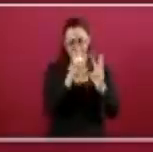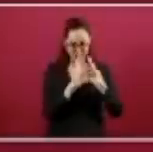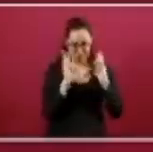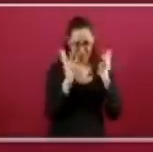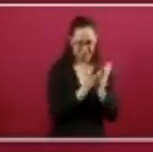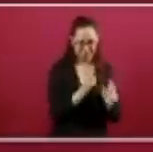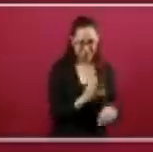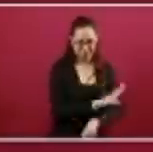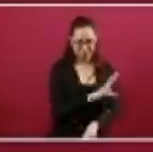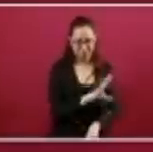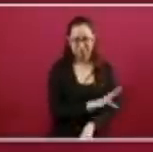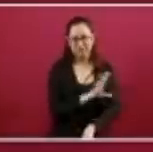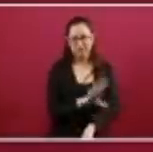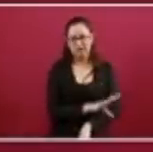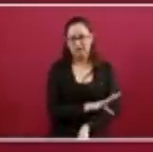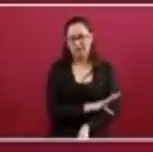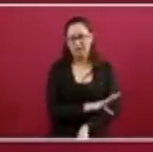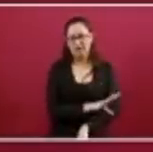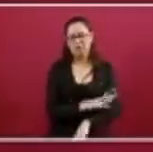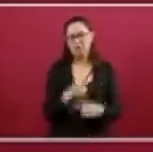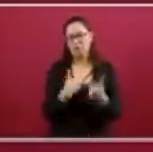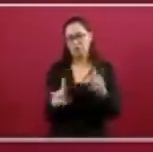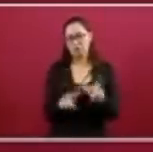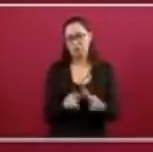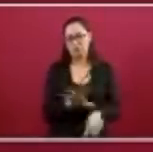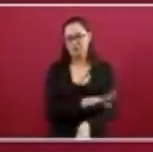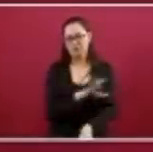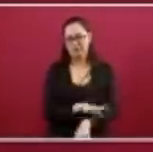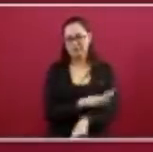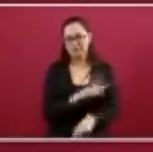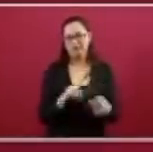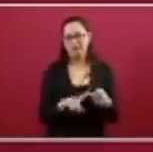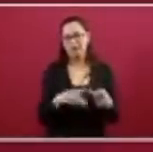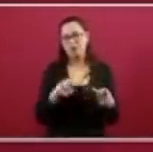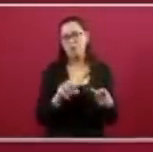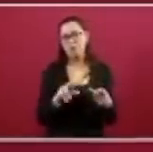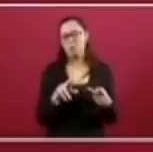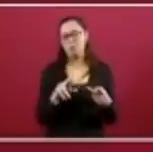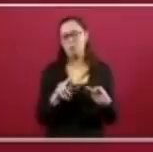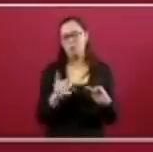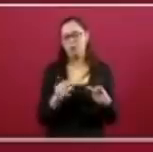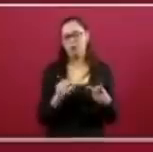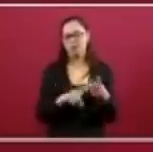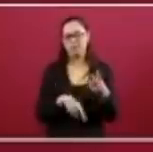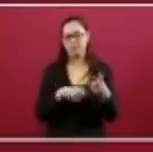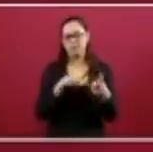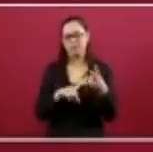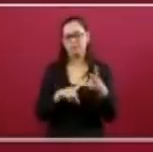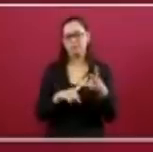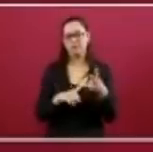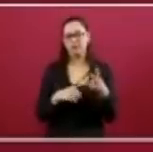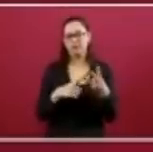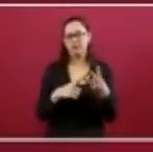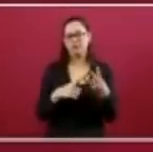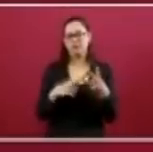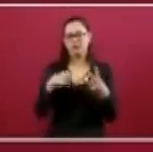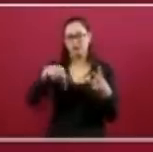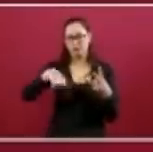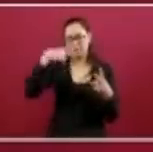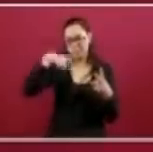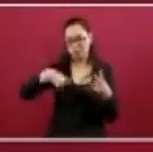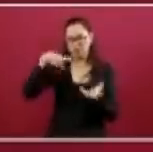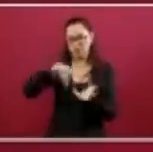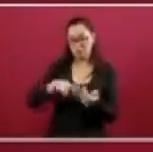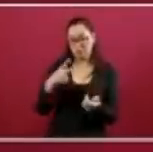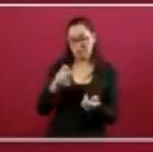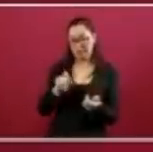como Energy Intelligence Group, Morgan Stanley Energy, Partners Mitsui de México y